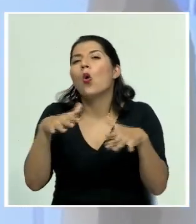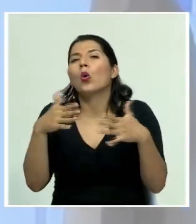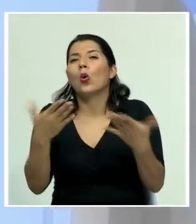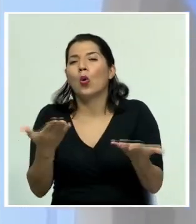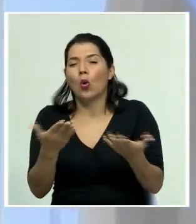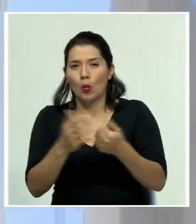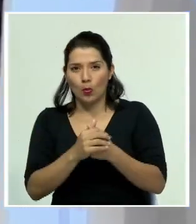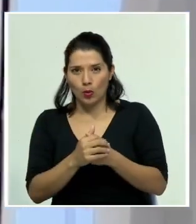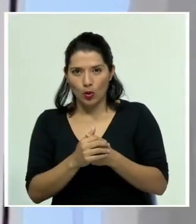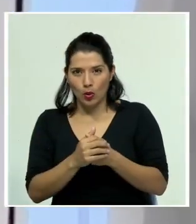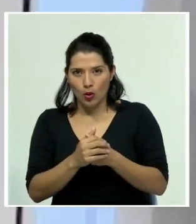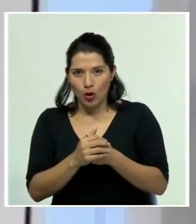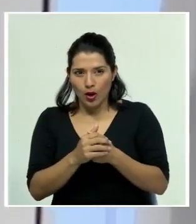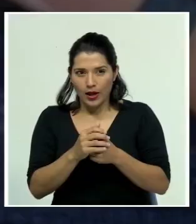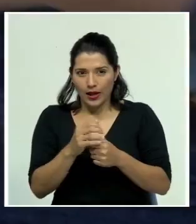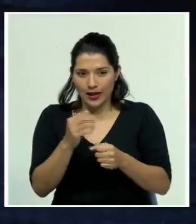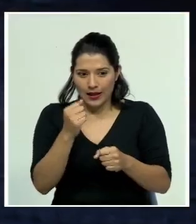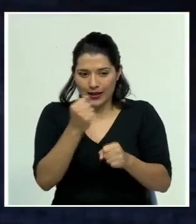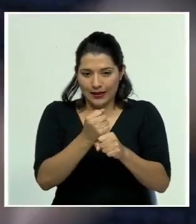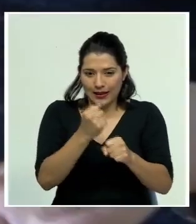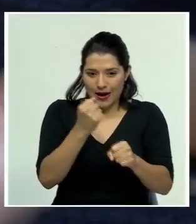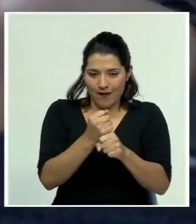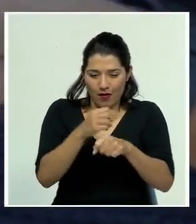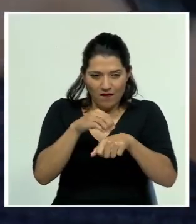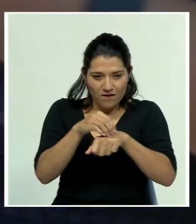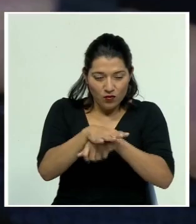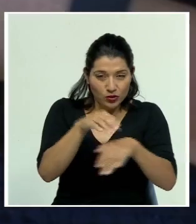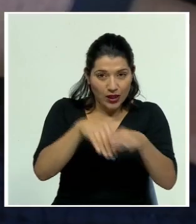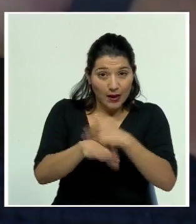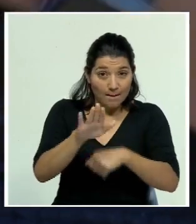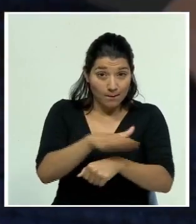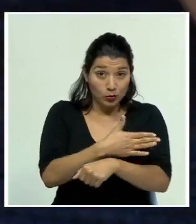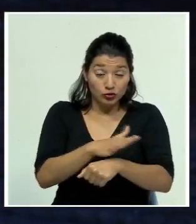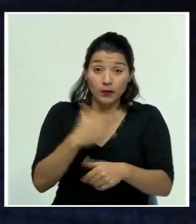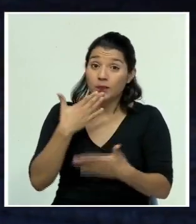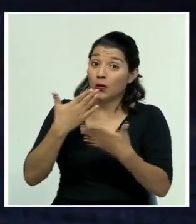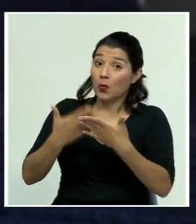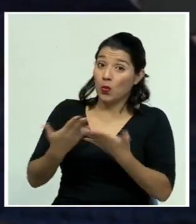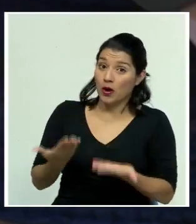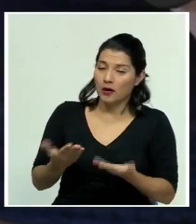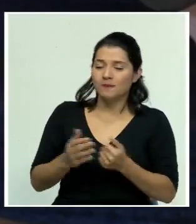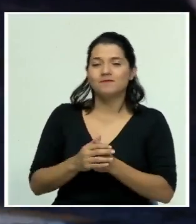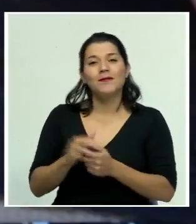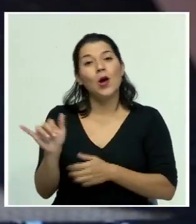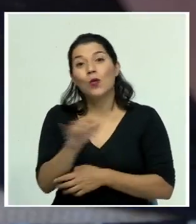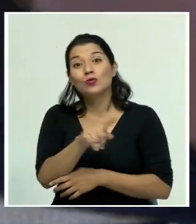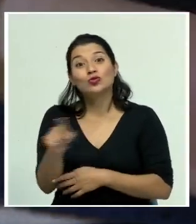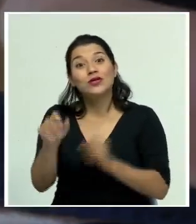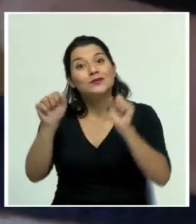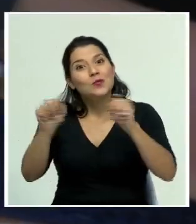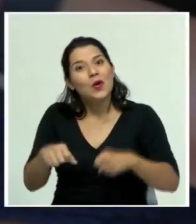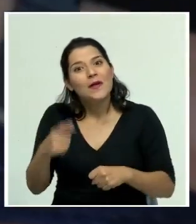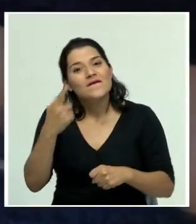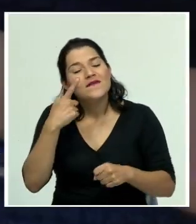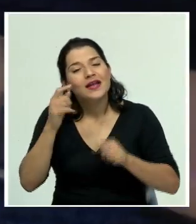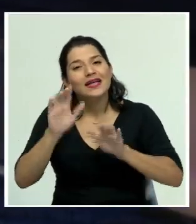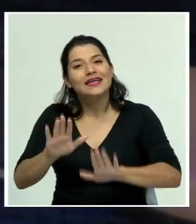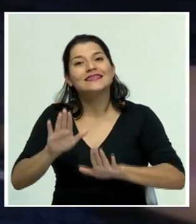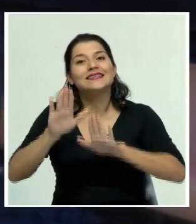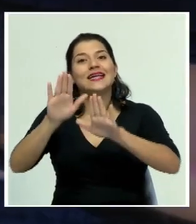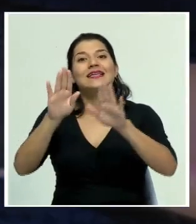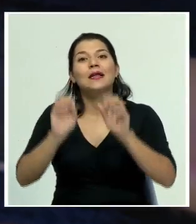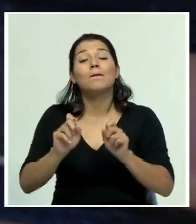en la industria musical, ¿verdad? Bueno, como pueden ver, una excelente